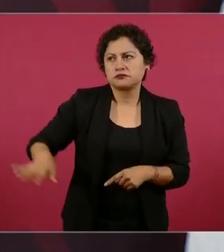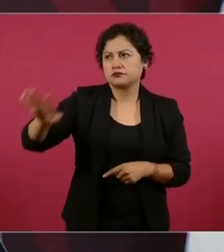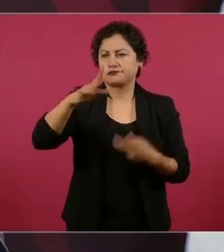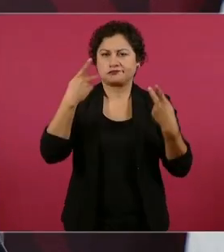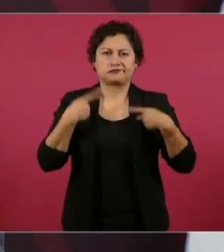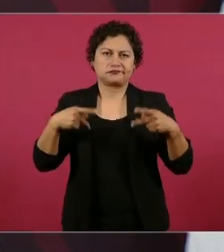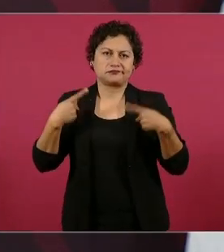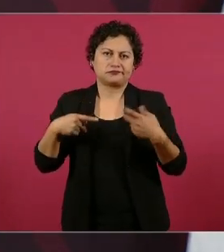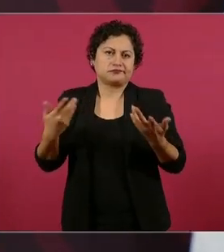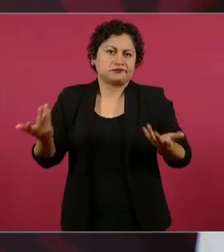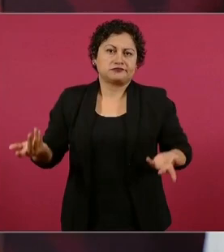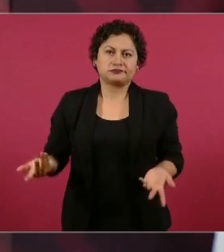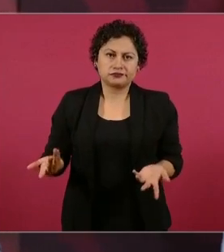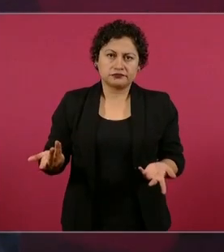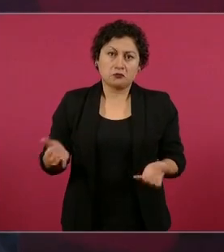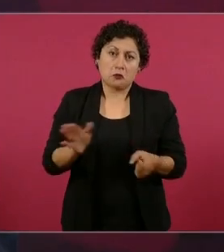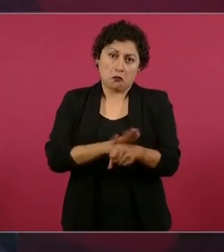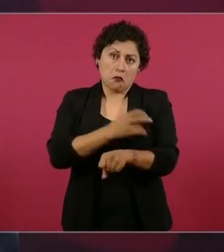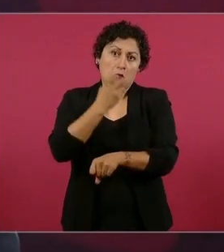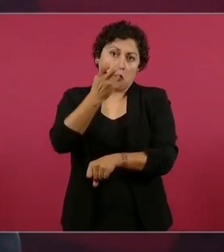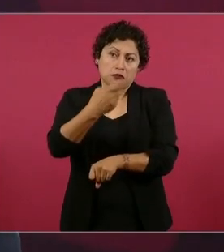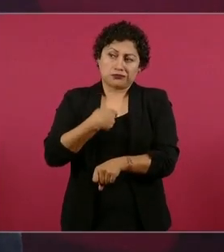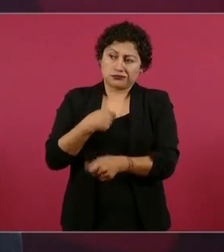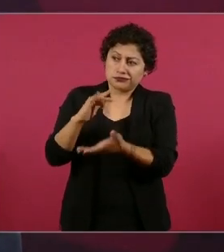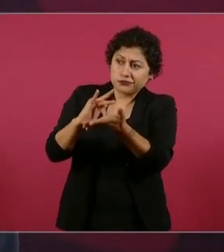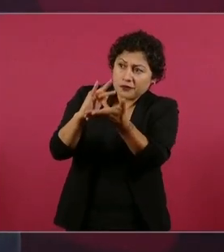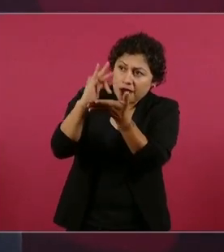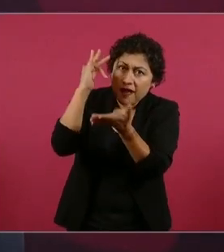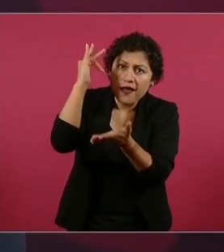¿Cómo no voy a decir gracias?